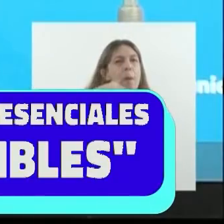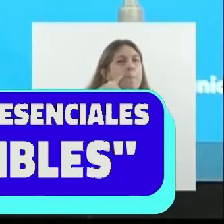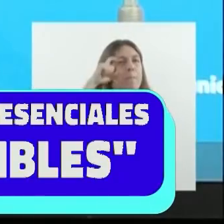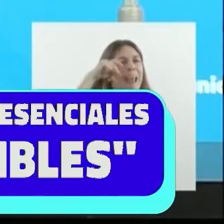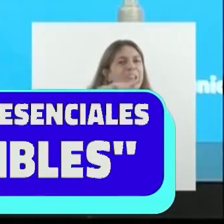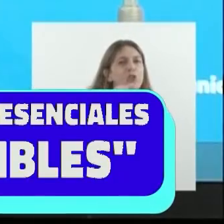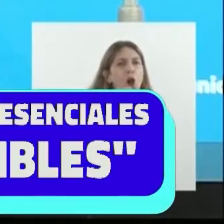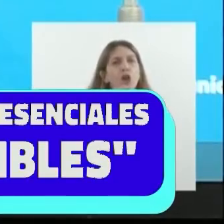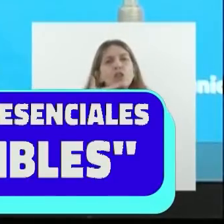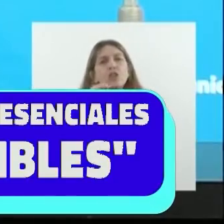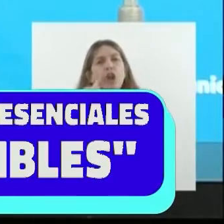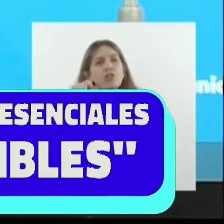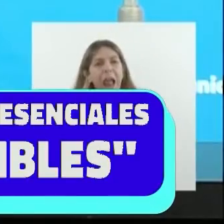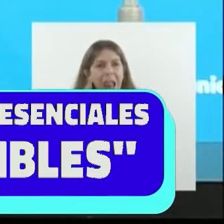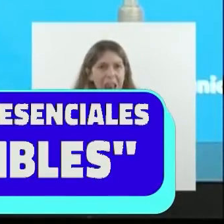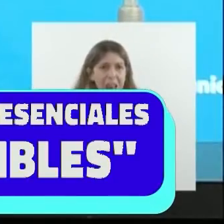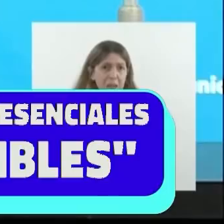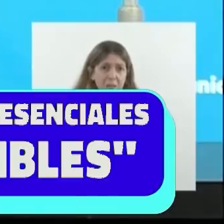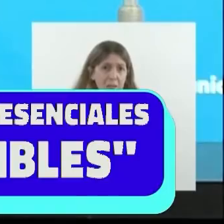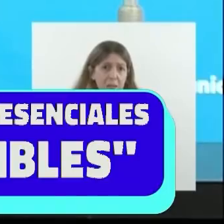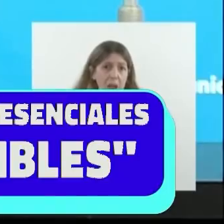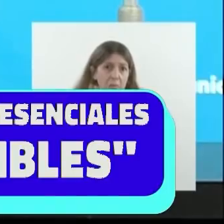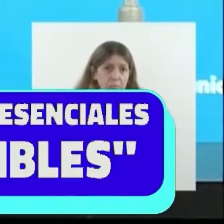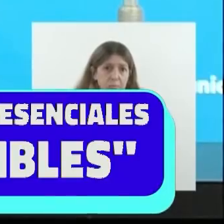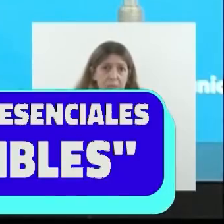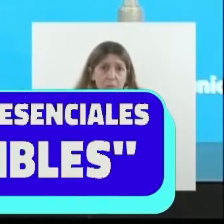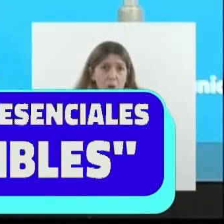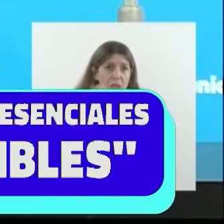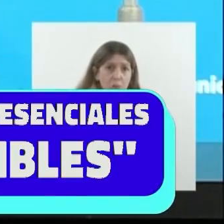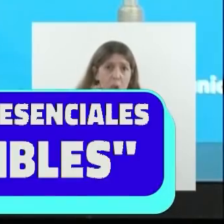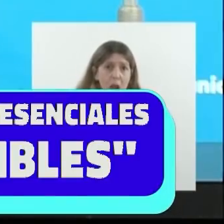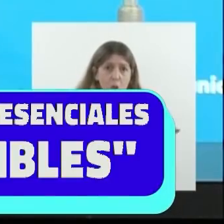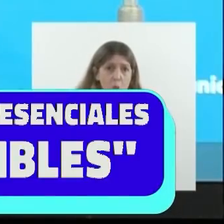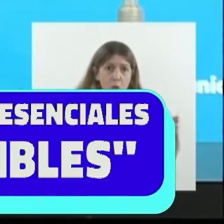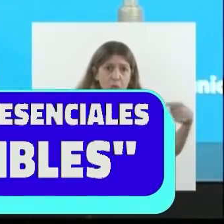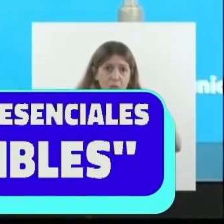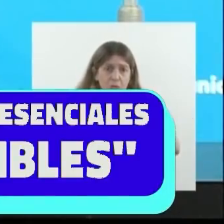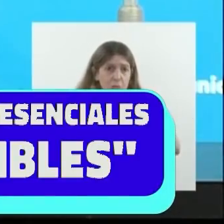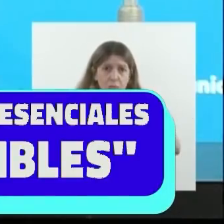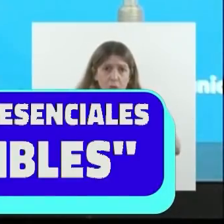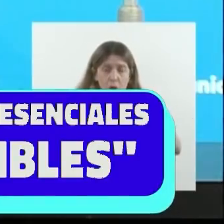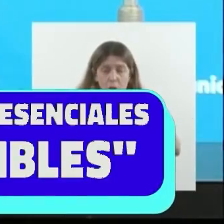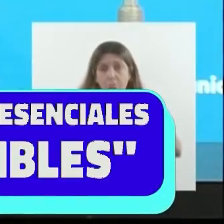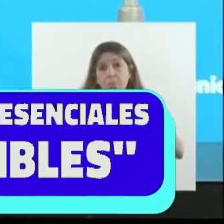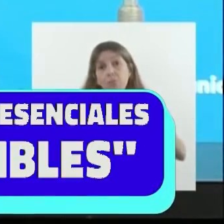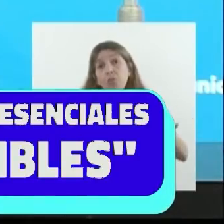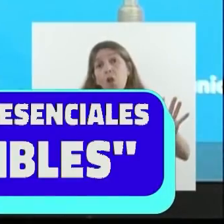lo que incluye también el dictado de clases presenciales. Confío que llegará el día 30 y que hayamos